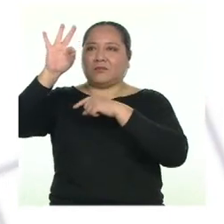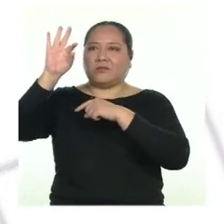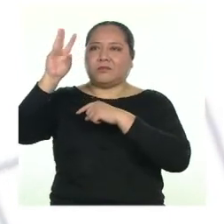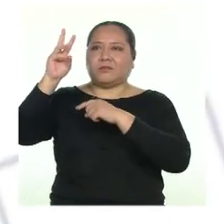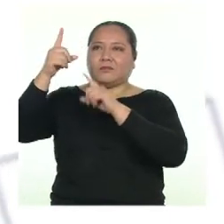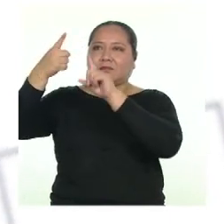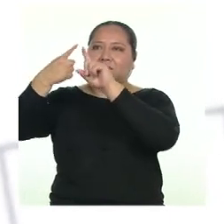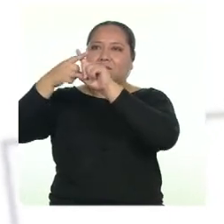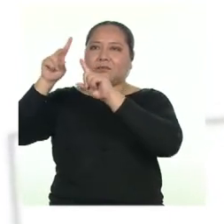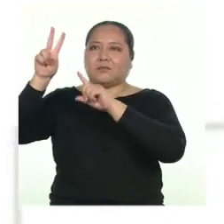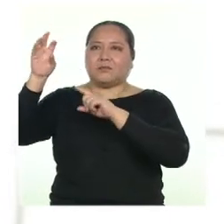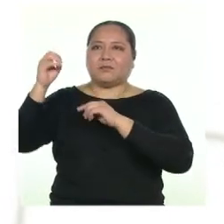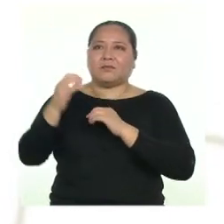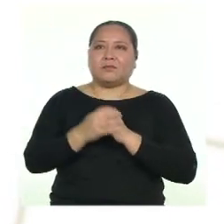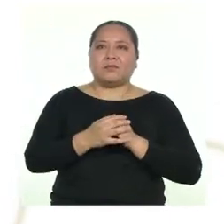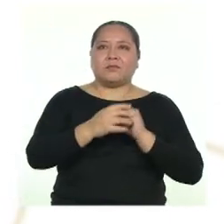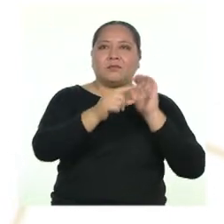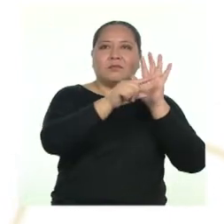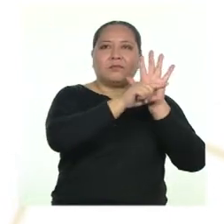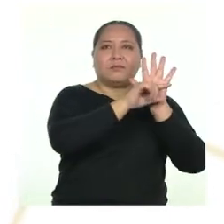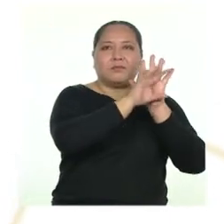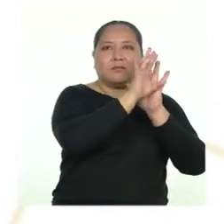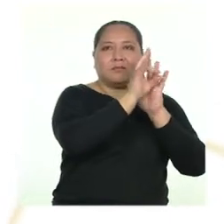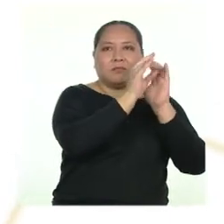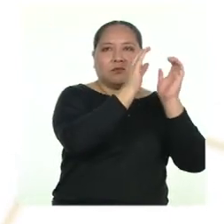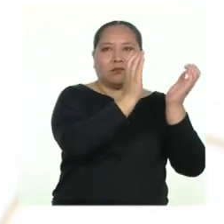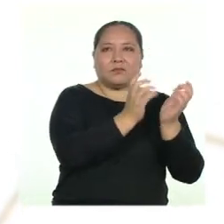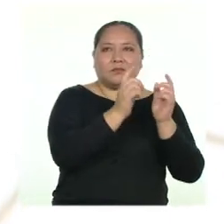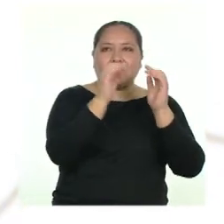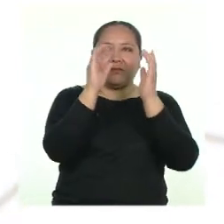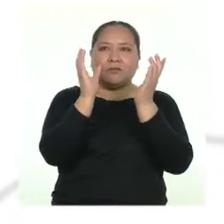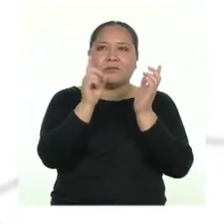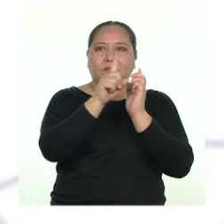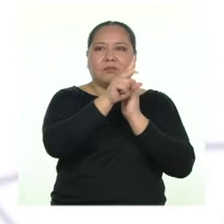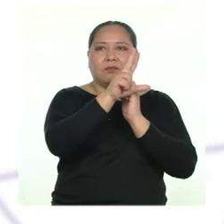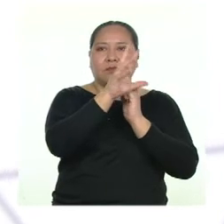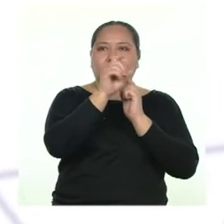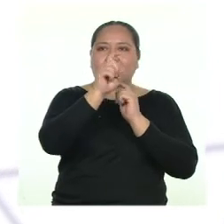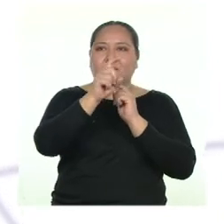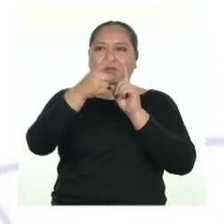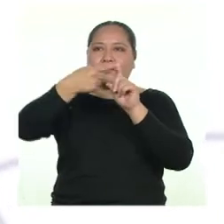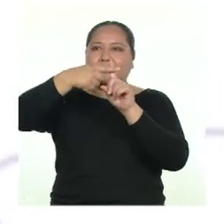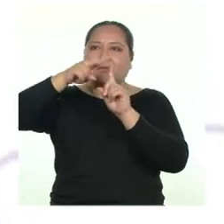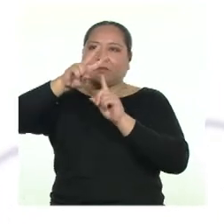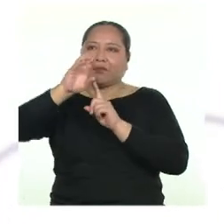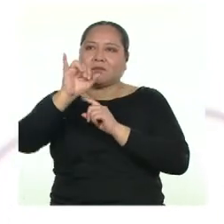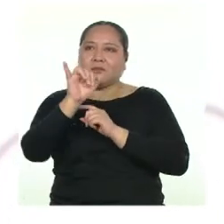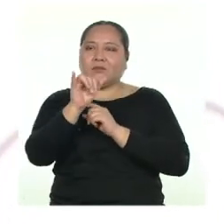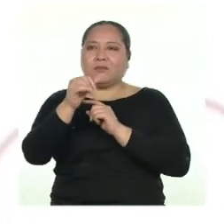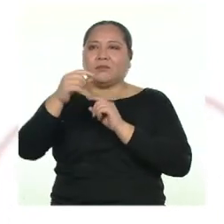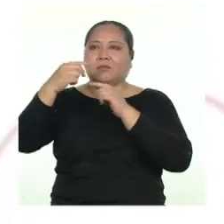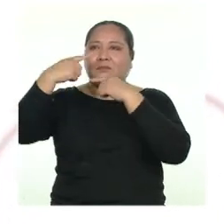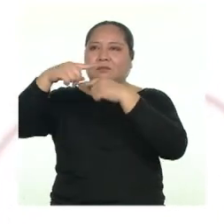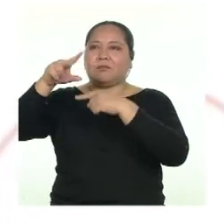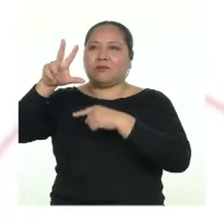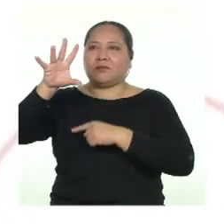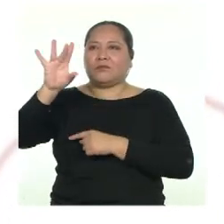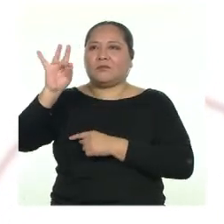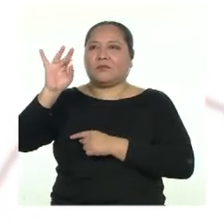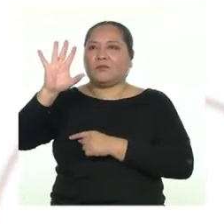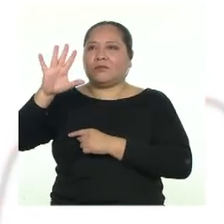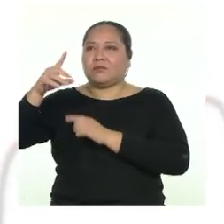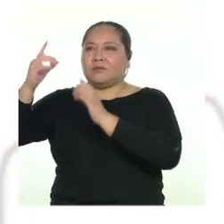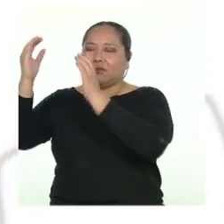20. Y menos 7 por 130x más 20y es igual a 385